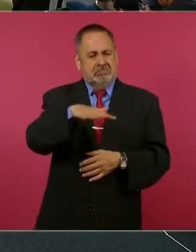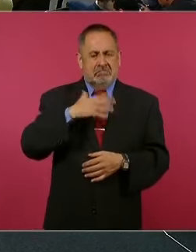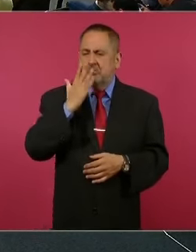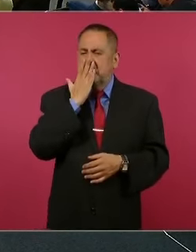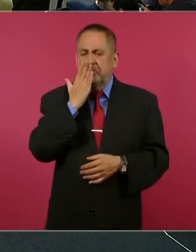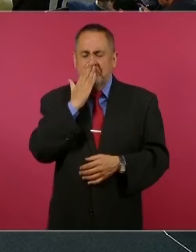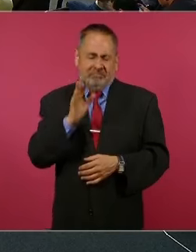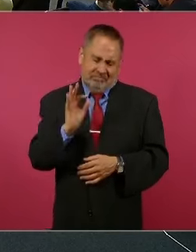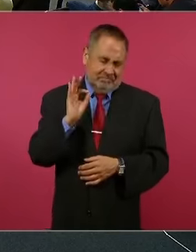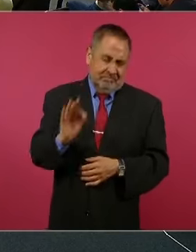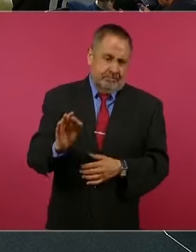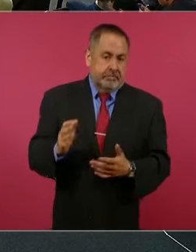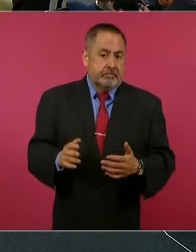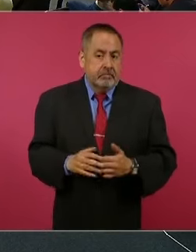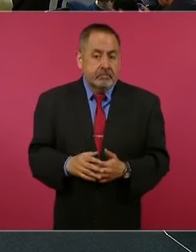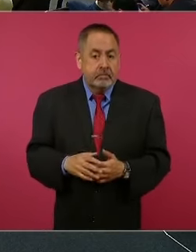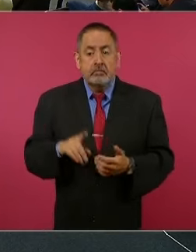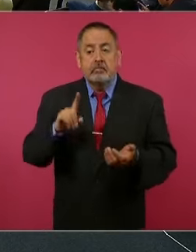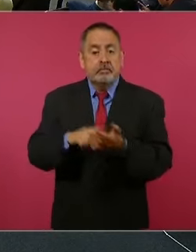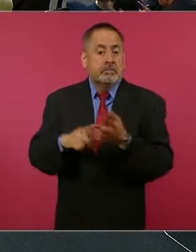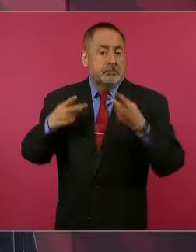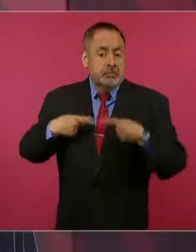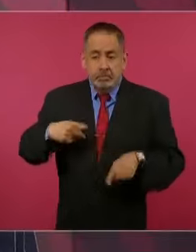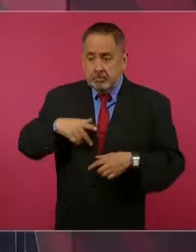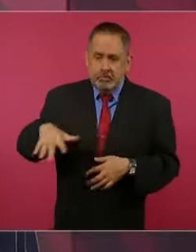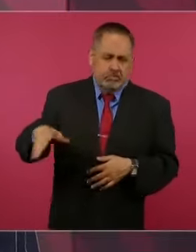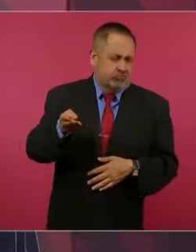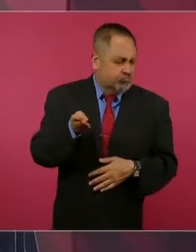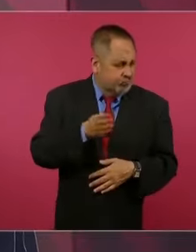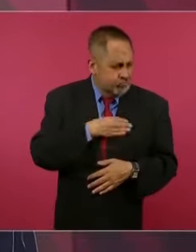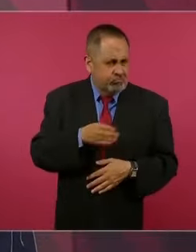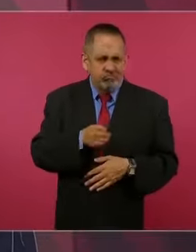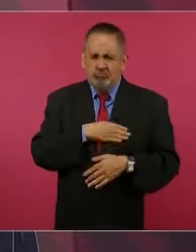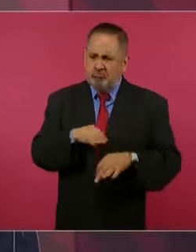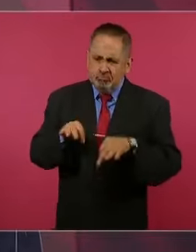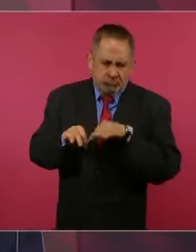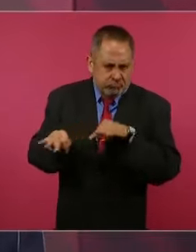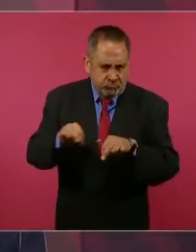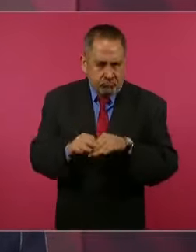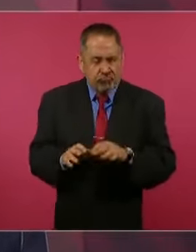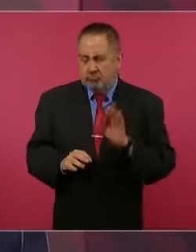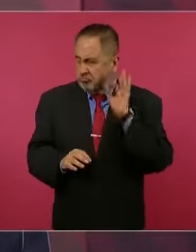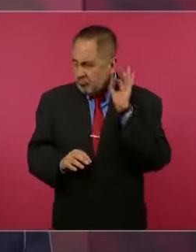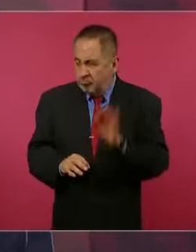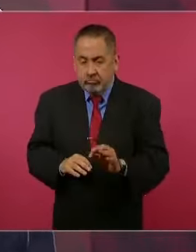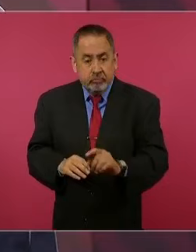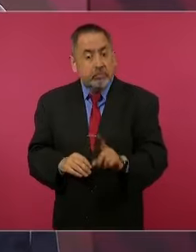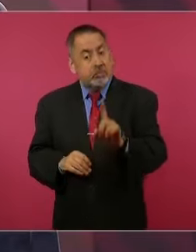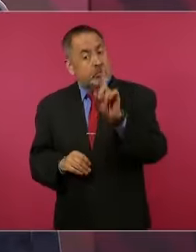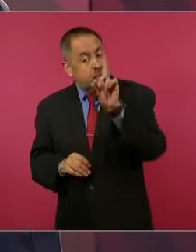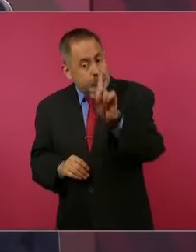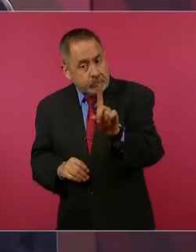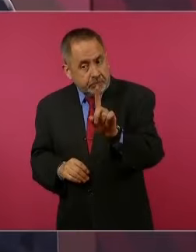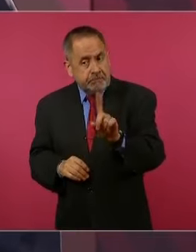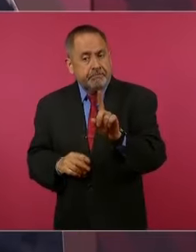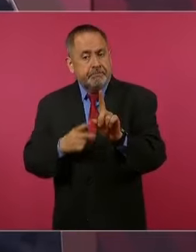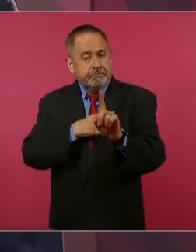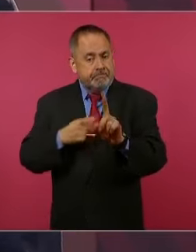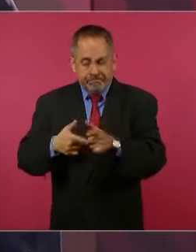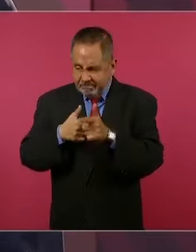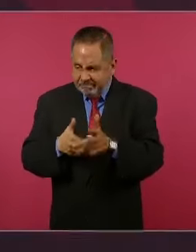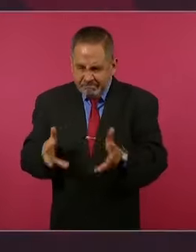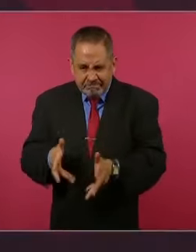inmejorables y un pueblo Muy bueno muy trabajador lo que se tiene que seguir